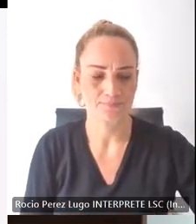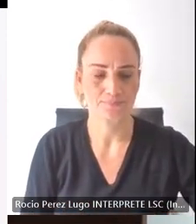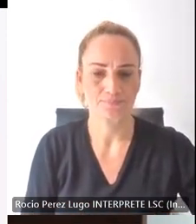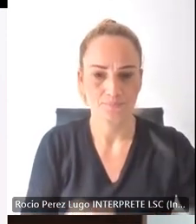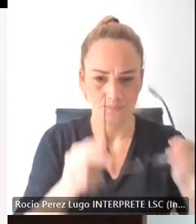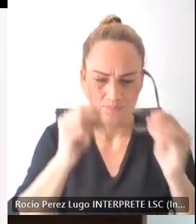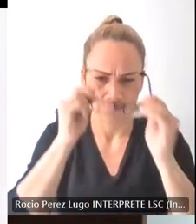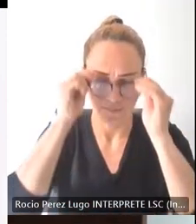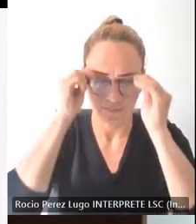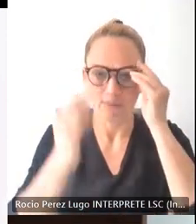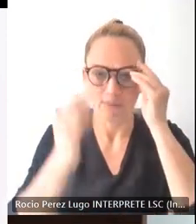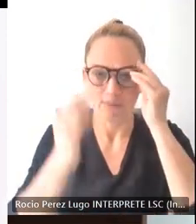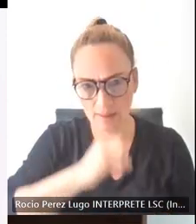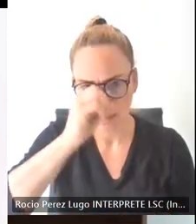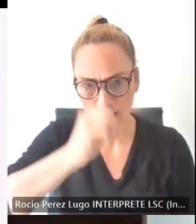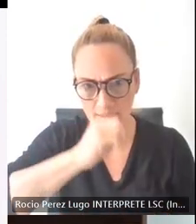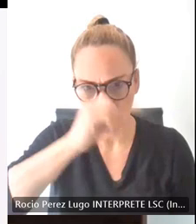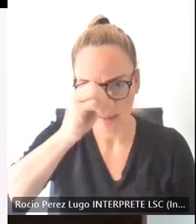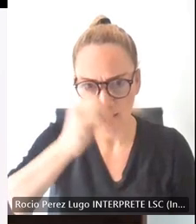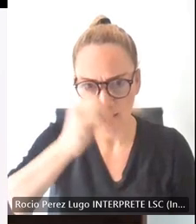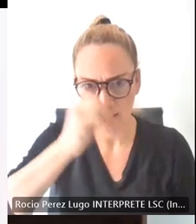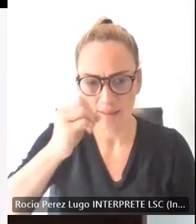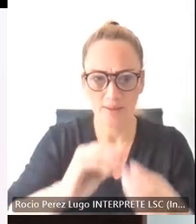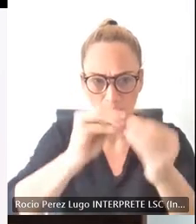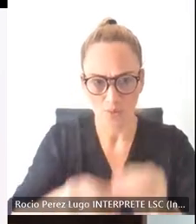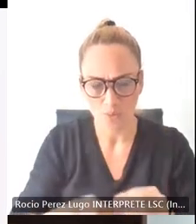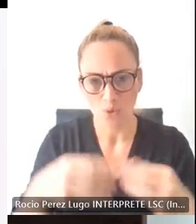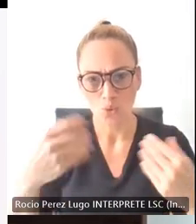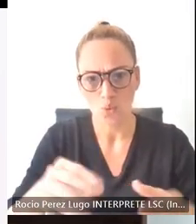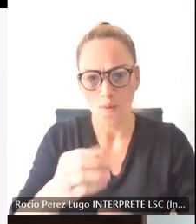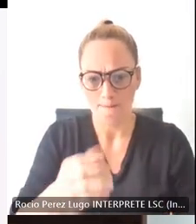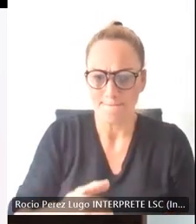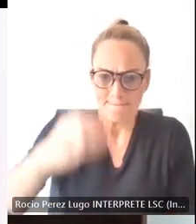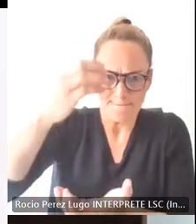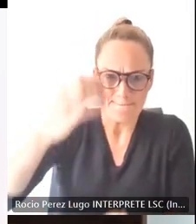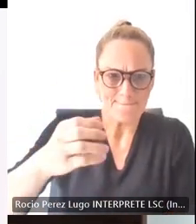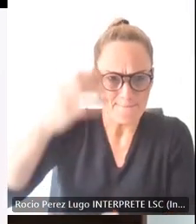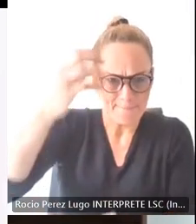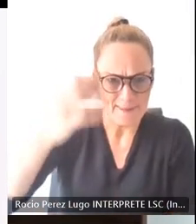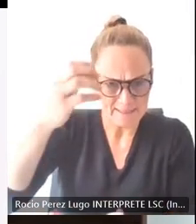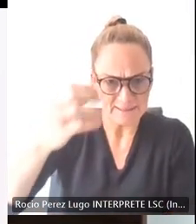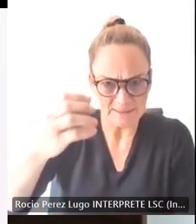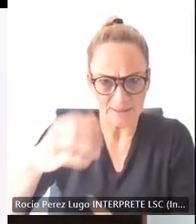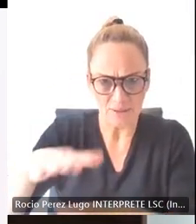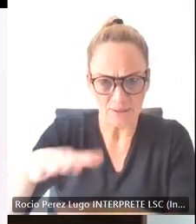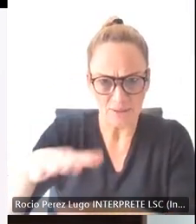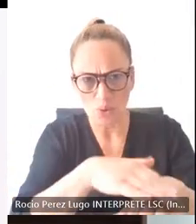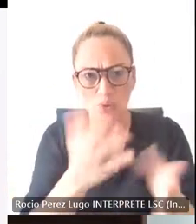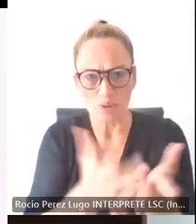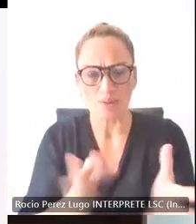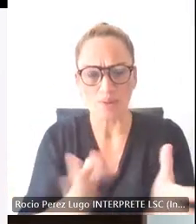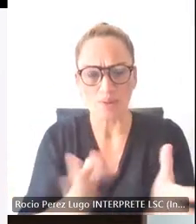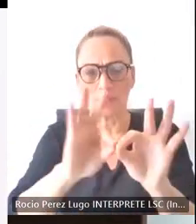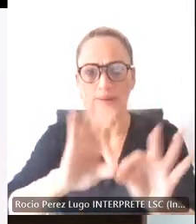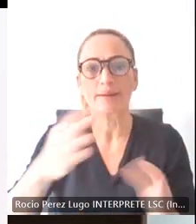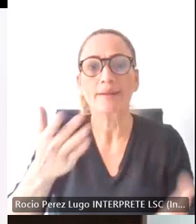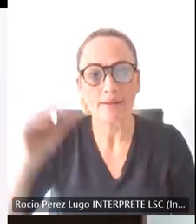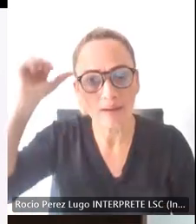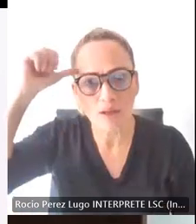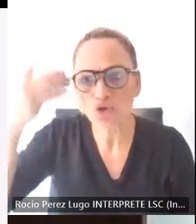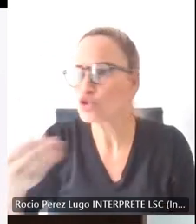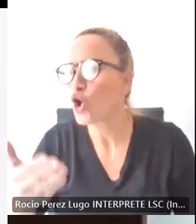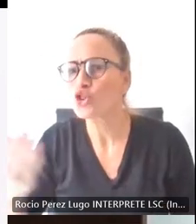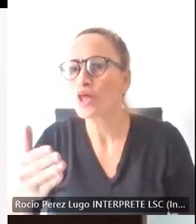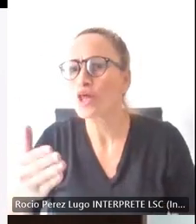gas carbónico, vienen muchísimos tamaños, es un extintor bastante pesado, así que también es muy importante que tengamos presente dónde lo